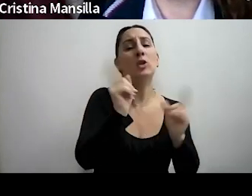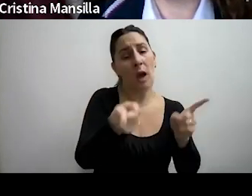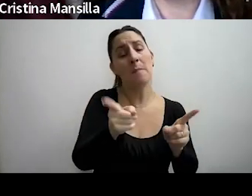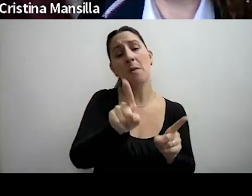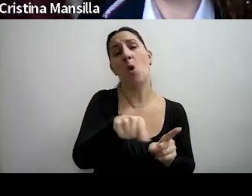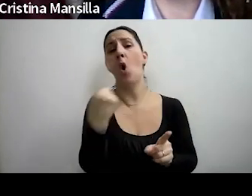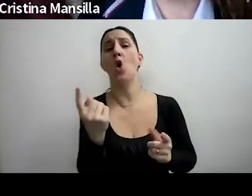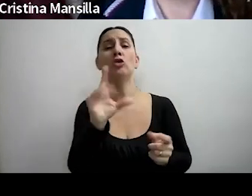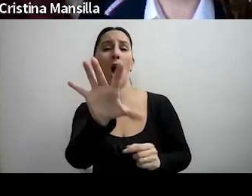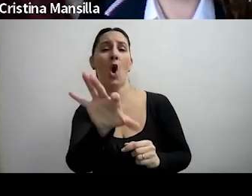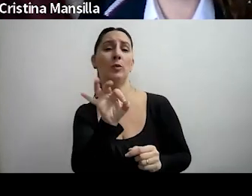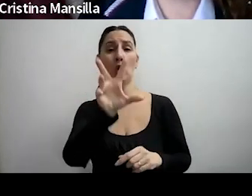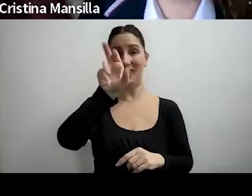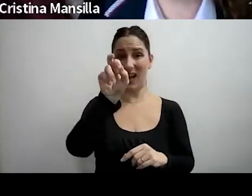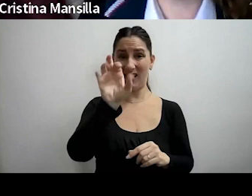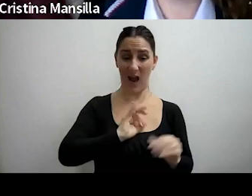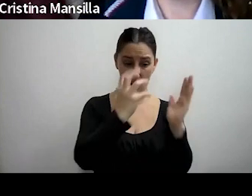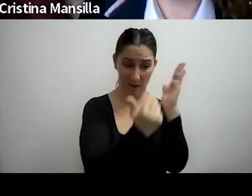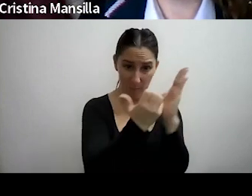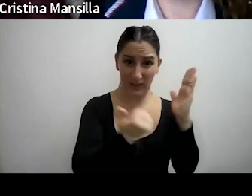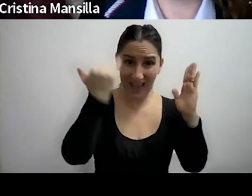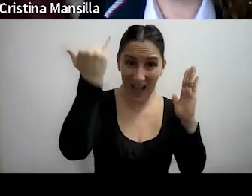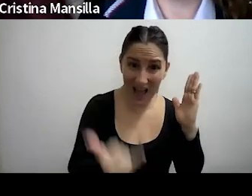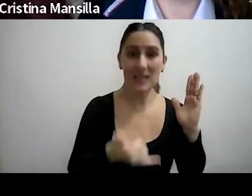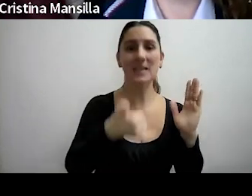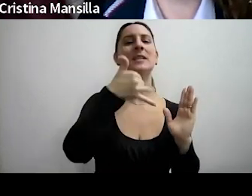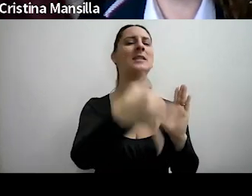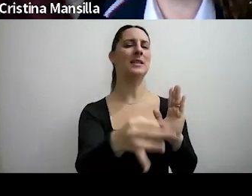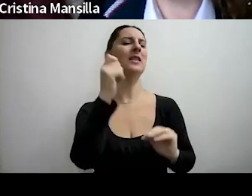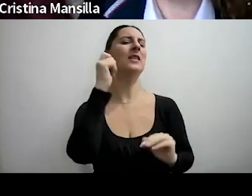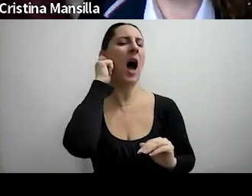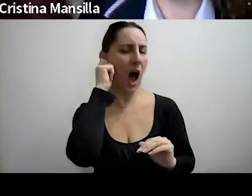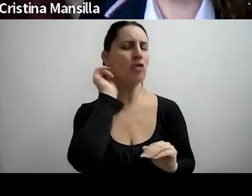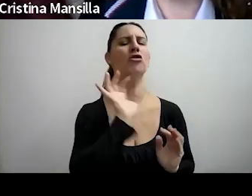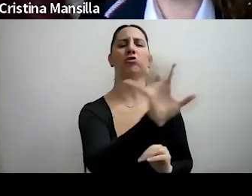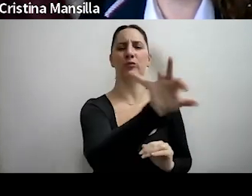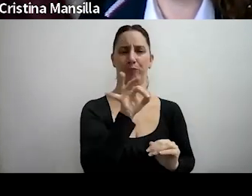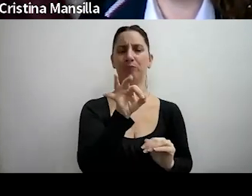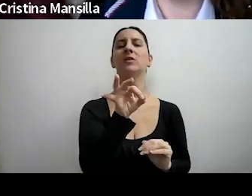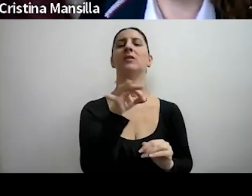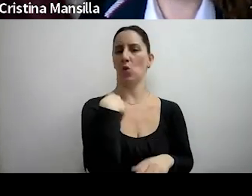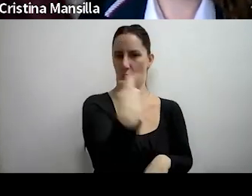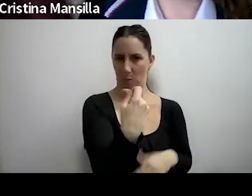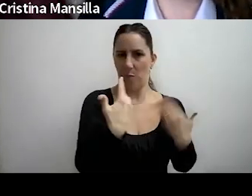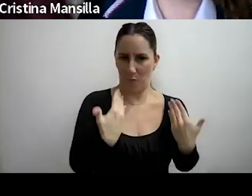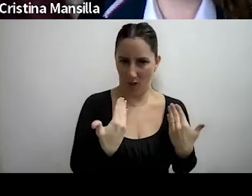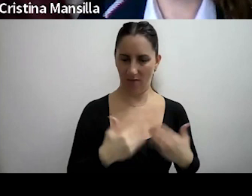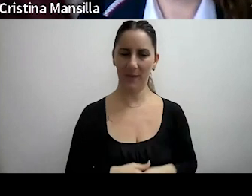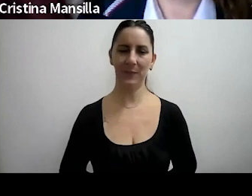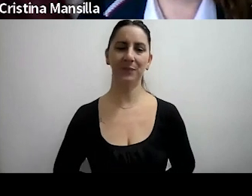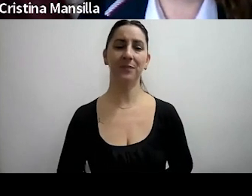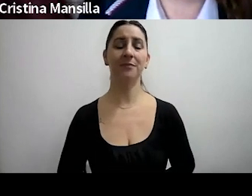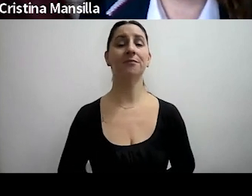los 30 años de aporte, a los 60 años ejercer la opción por el beneficio previsional jubilatorio.